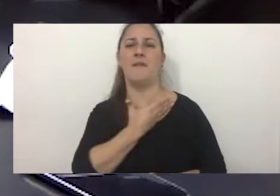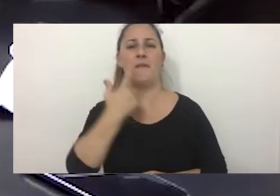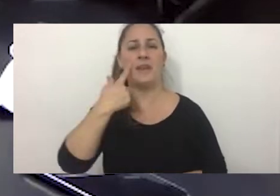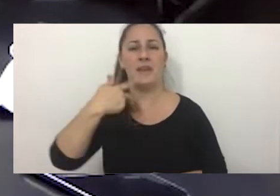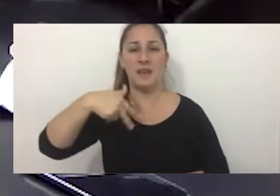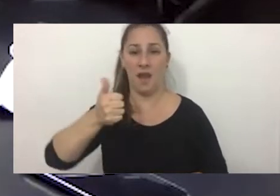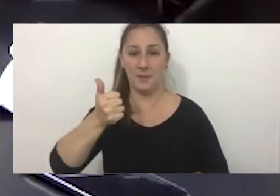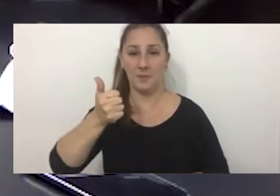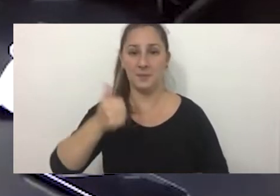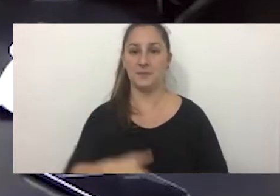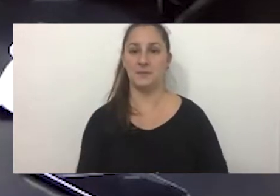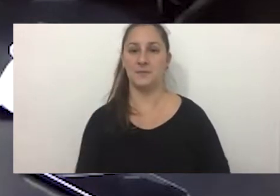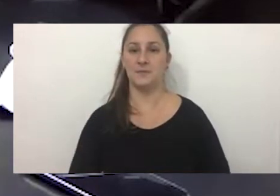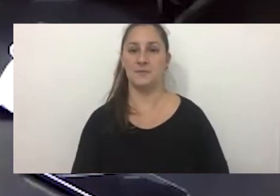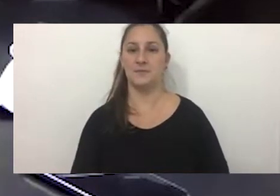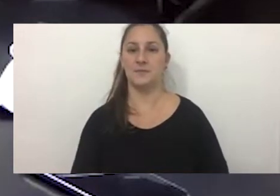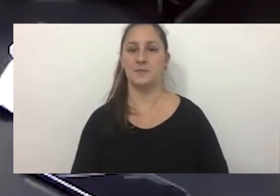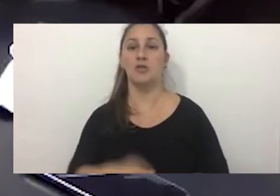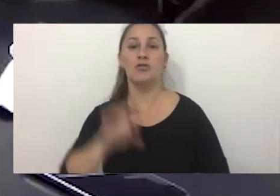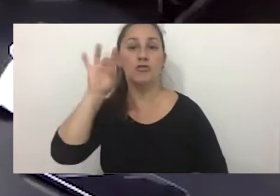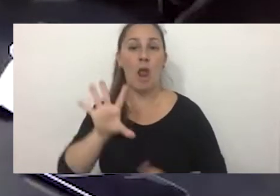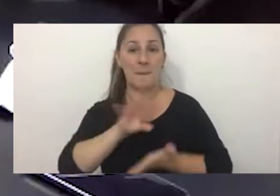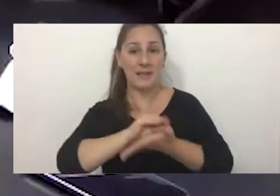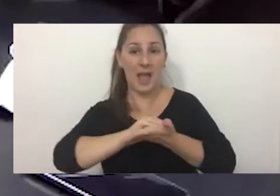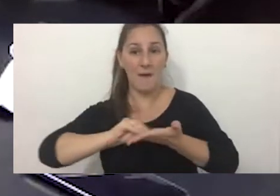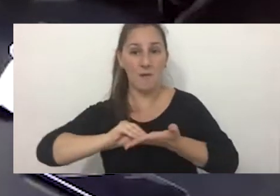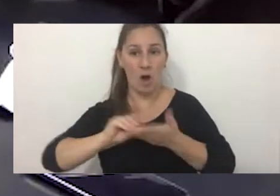expositoras sea una compañera nuestra,